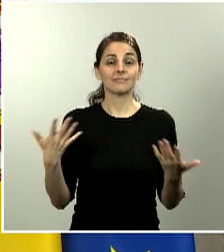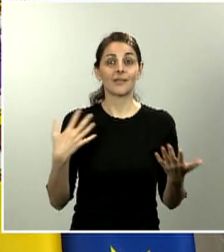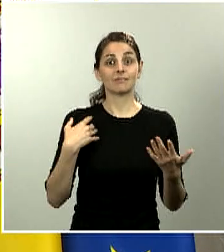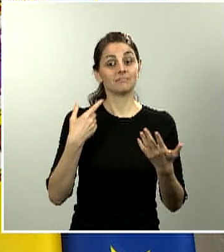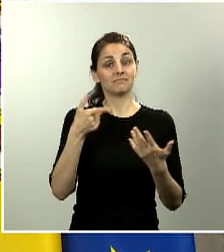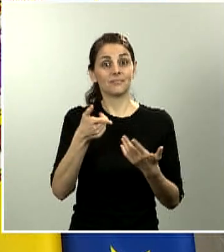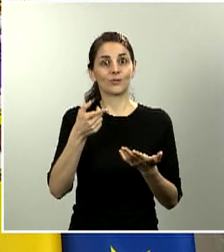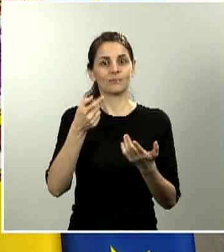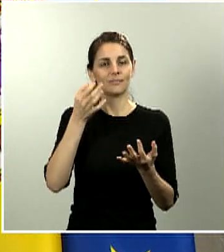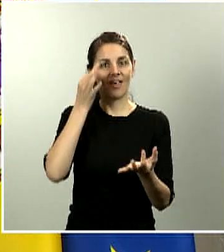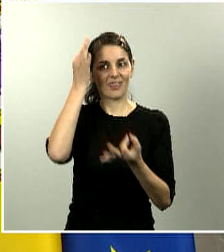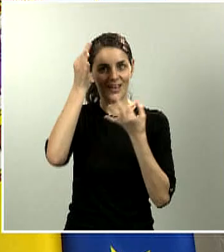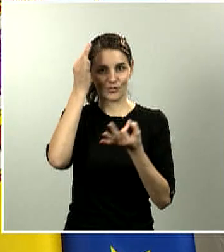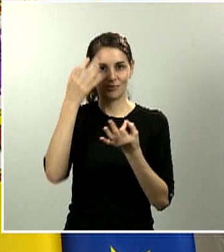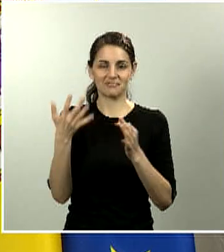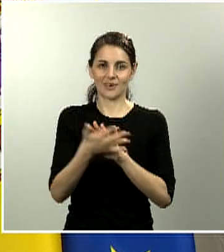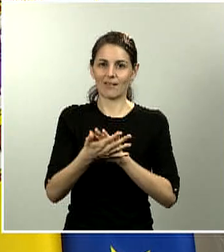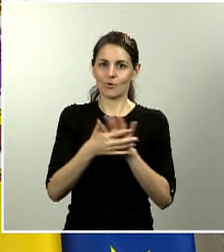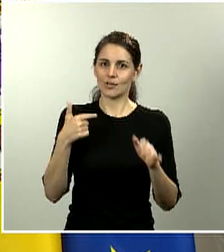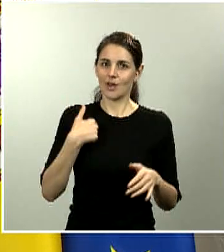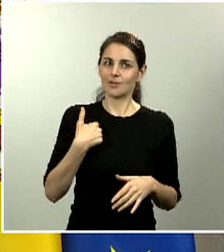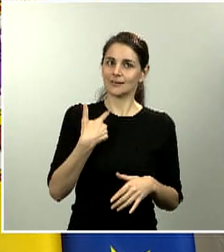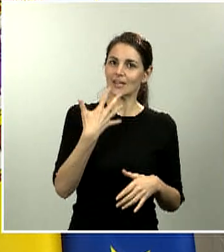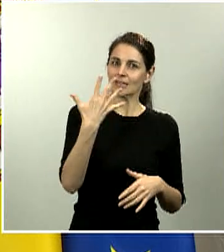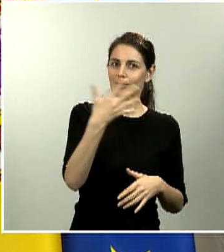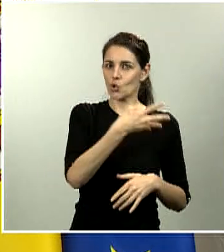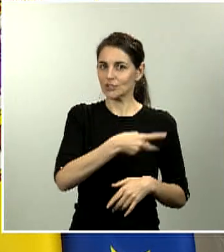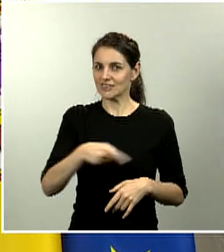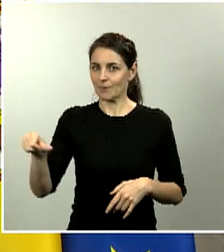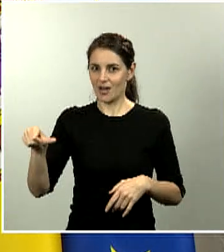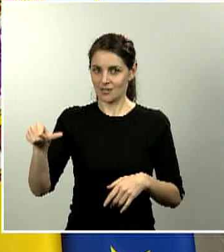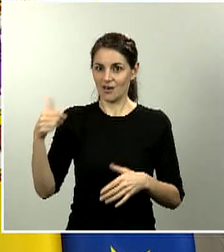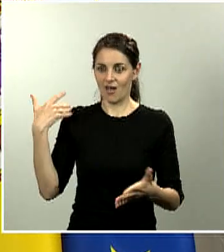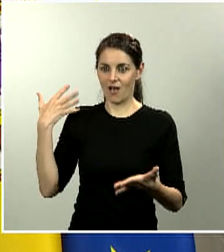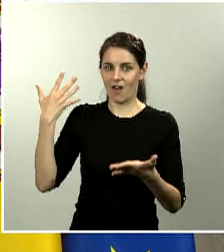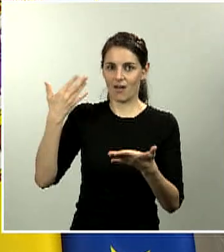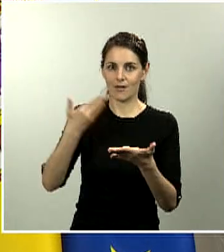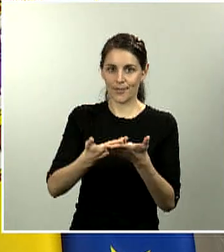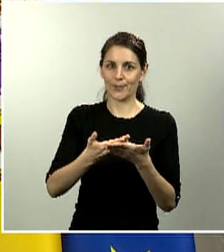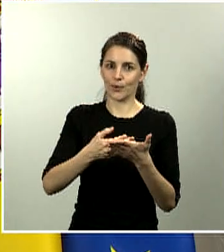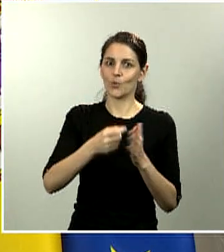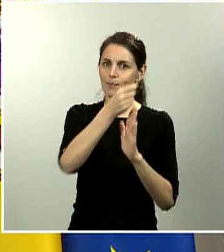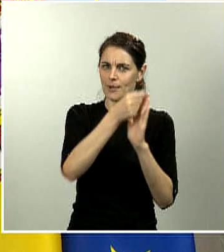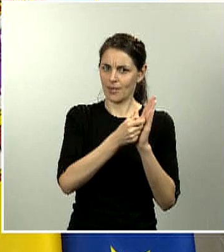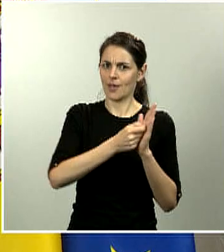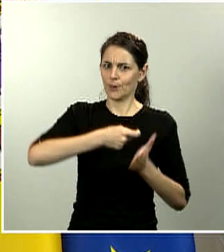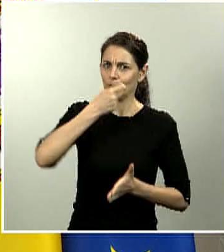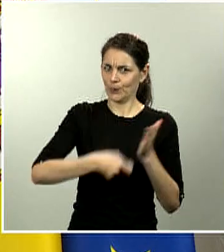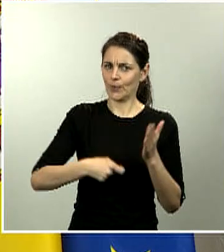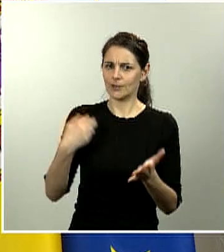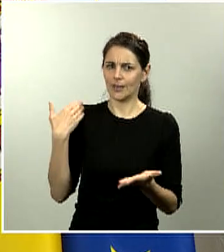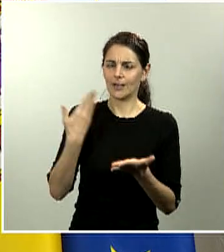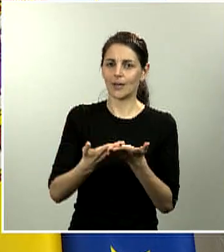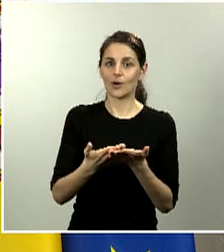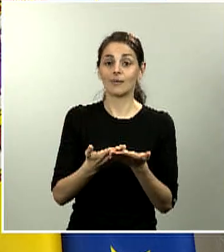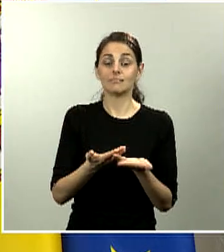viernes de la quinta semana con medidas muy drásticas que los españoles están cumpliendo de forma ejemplar. Y un indicador que